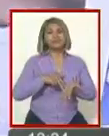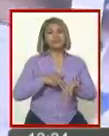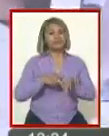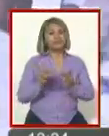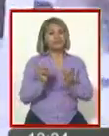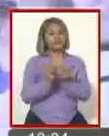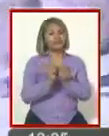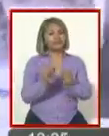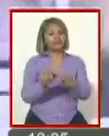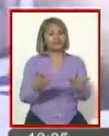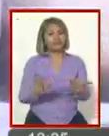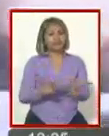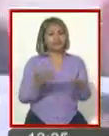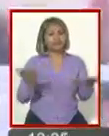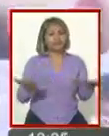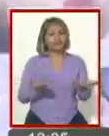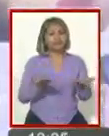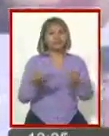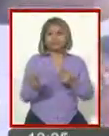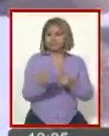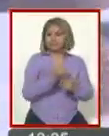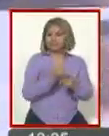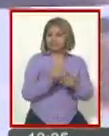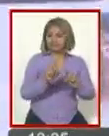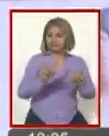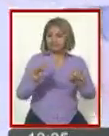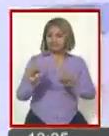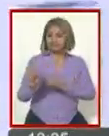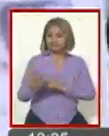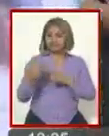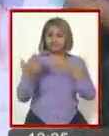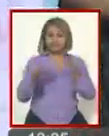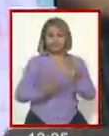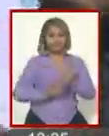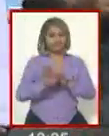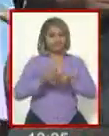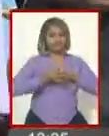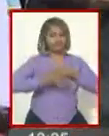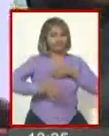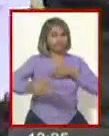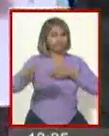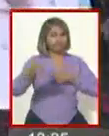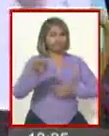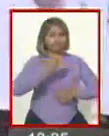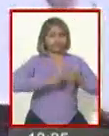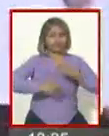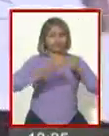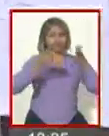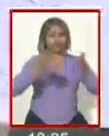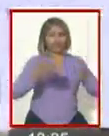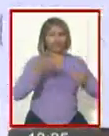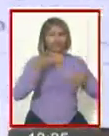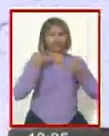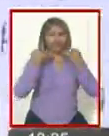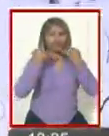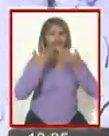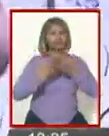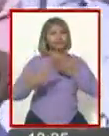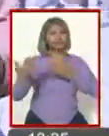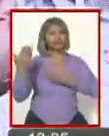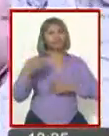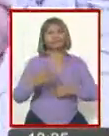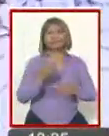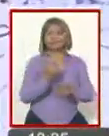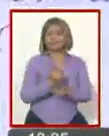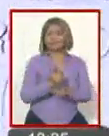Nos encontramos justo en el lugar donde ocurrió la agresión. Comentarte que las investigaciones se van a ampliar hacia comerciantes, como mencionábamos anteriormente,